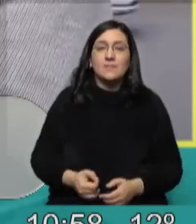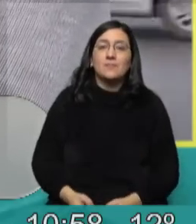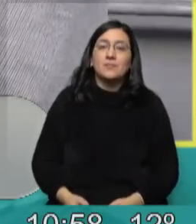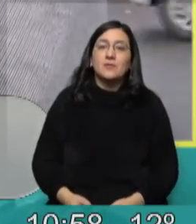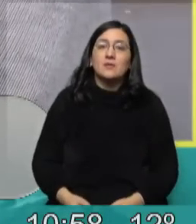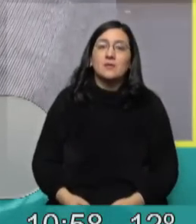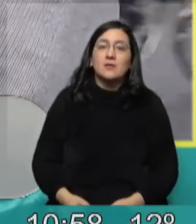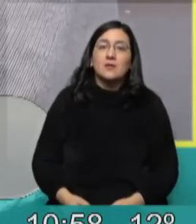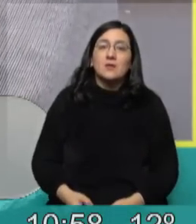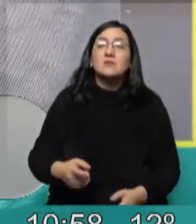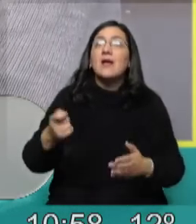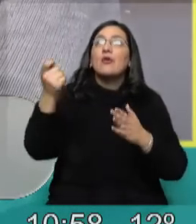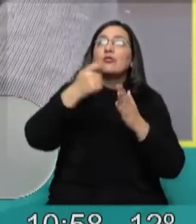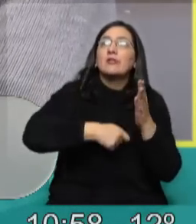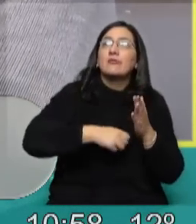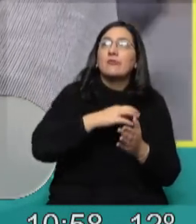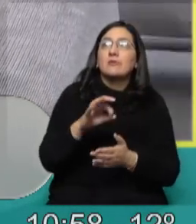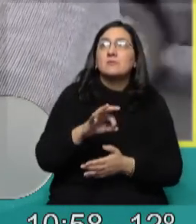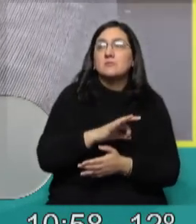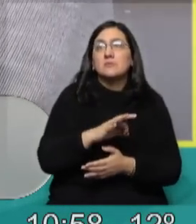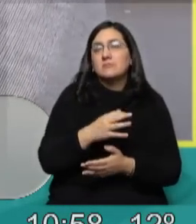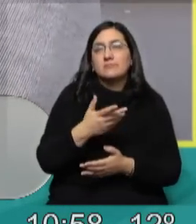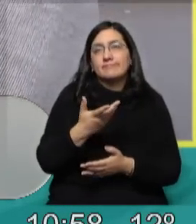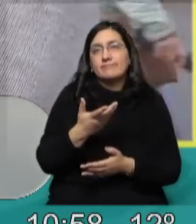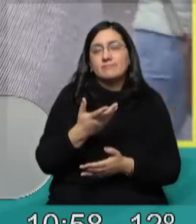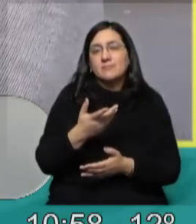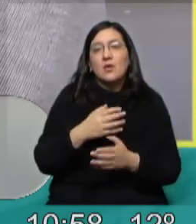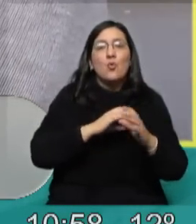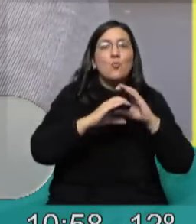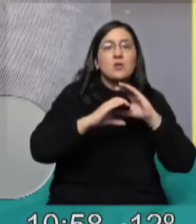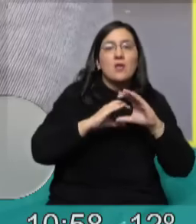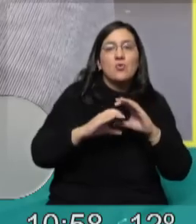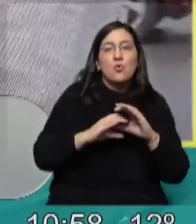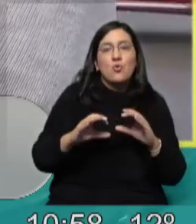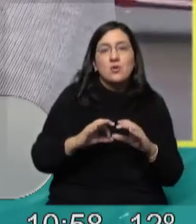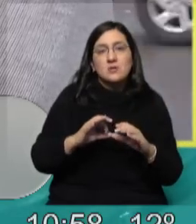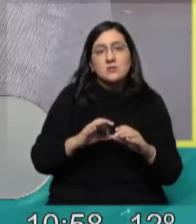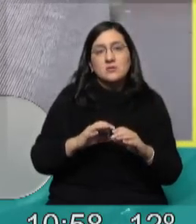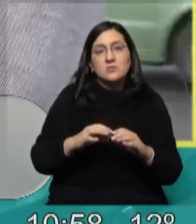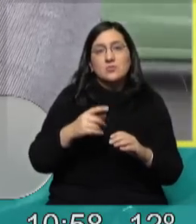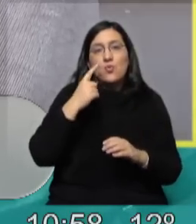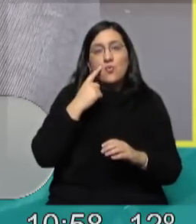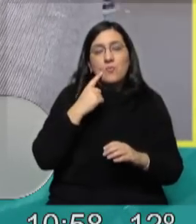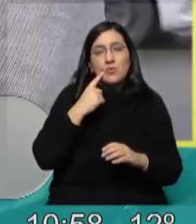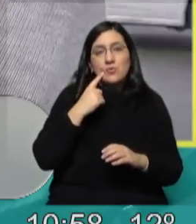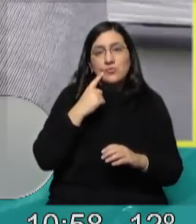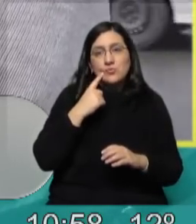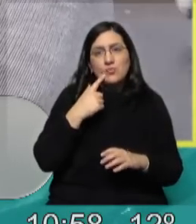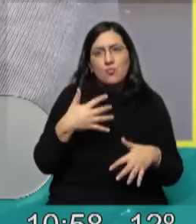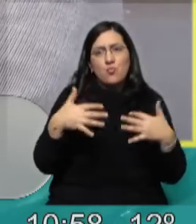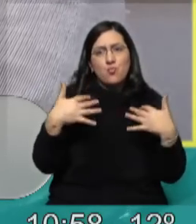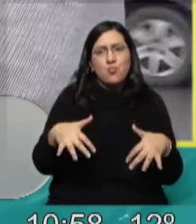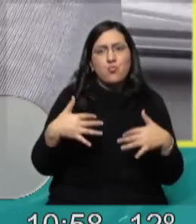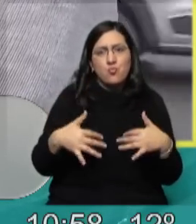hacer, sea contrataciones, en este caso de comunicadores a través de cifras bastante exorbitantes,